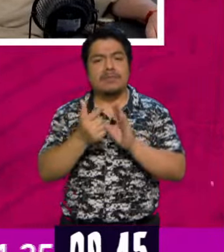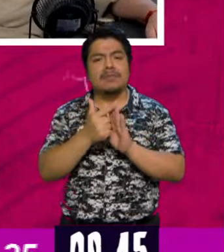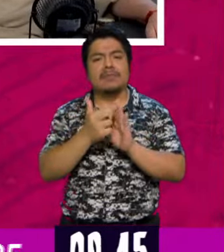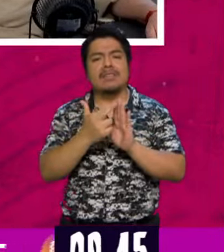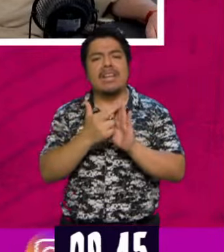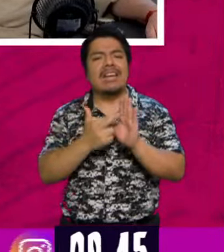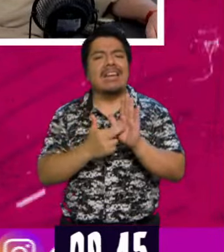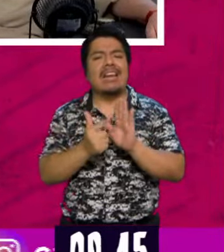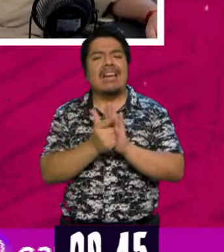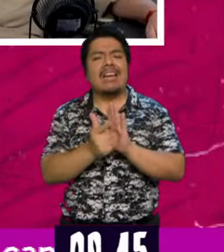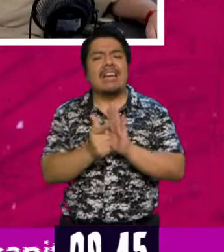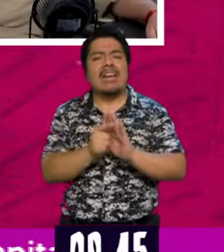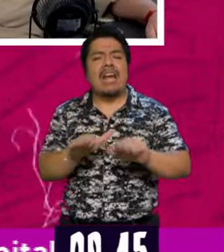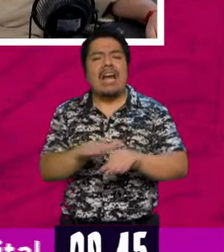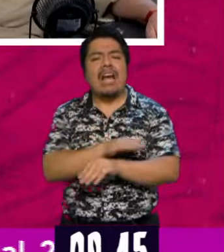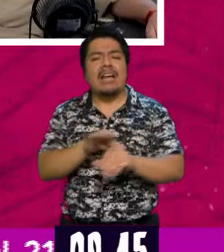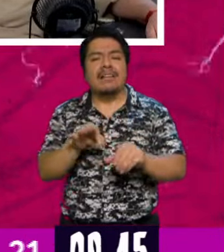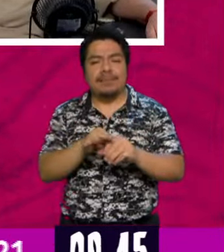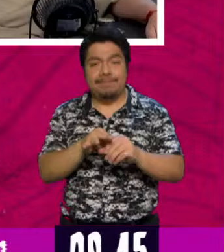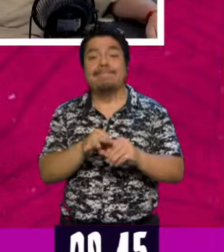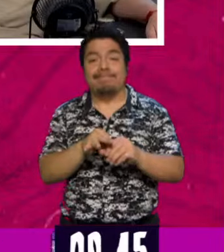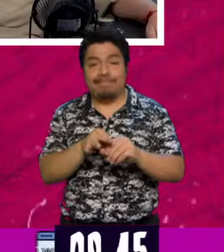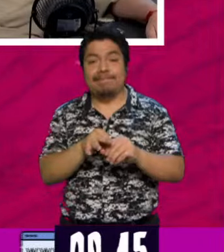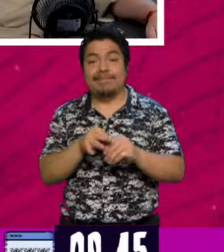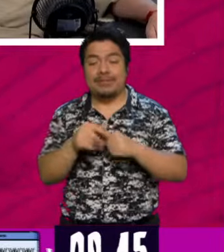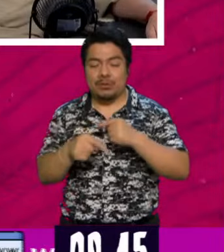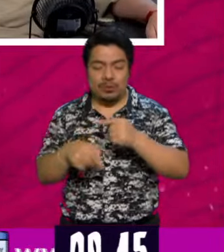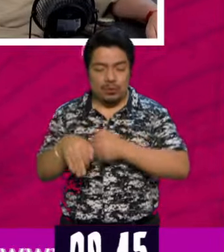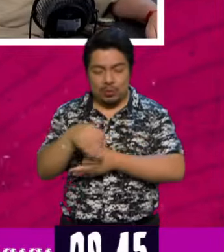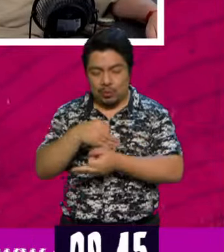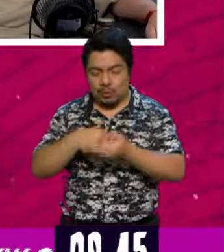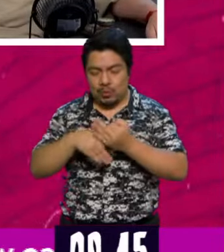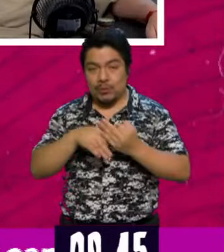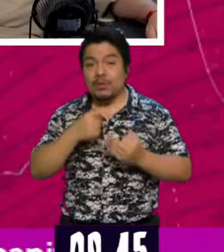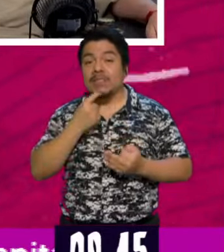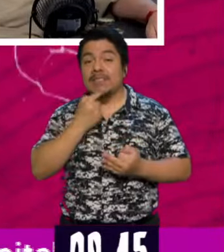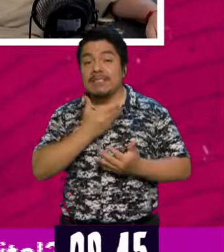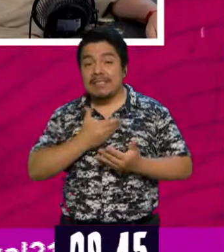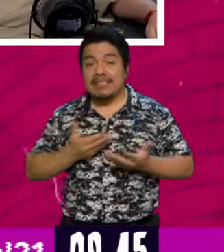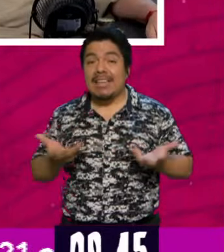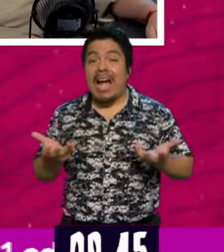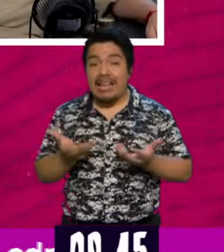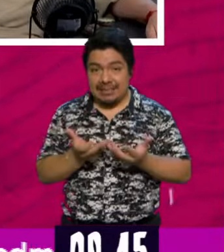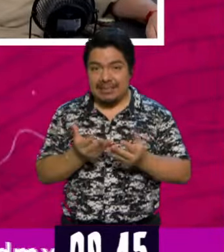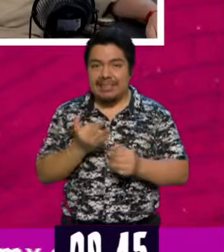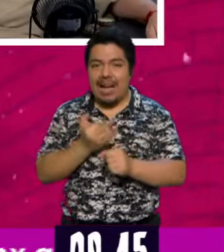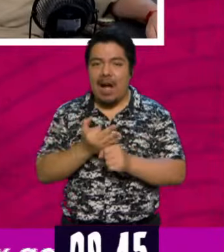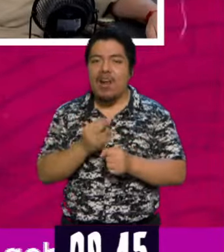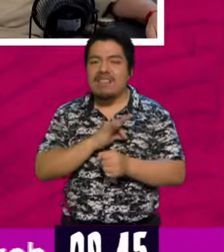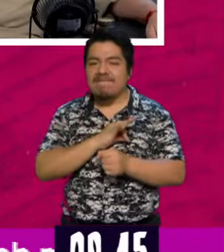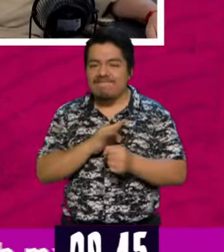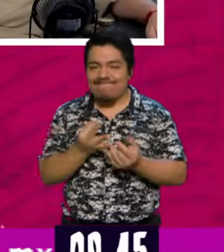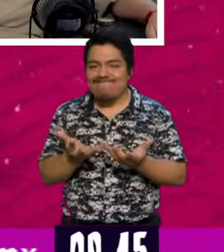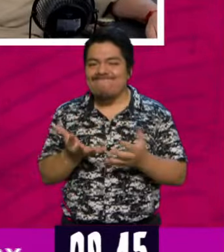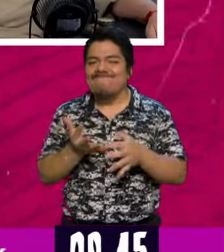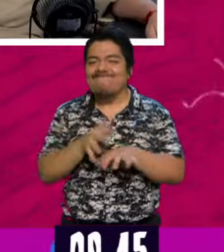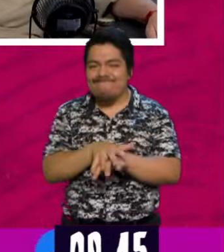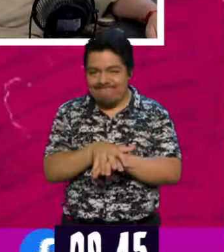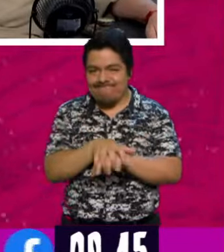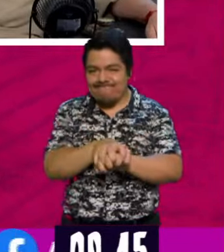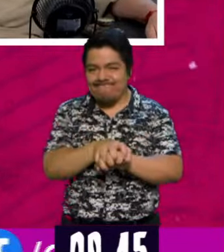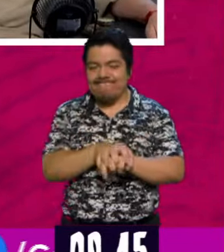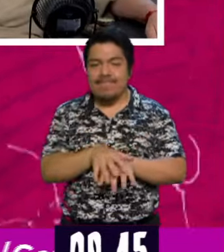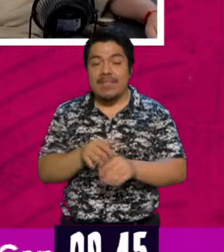este proyecto político que traza López Obrador ahora se puede consumar incluso antes de